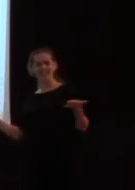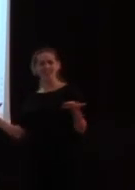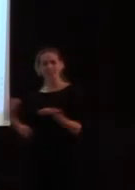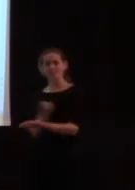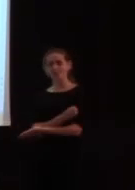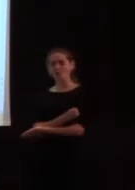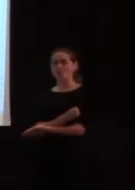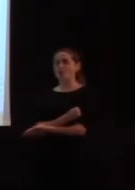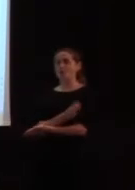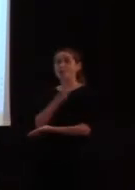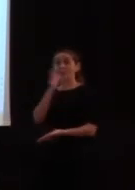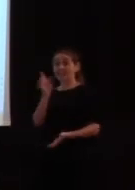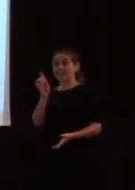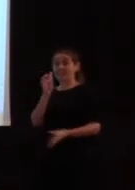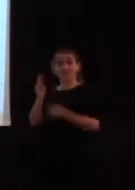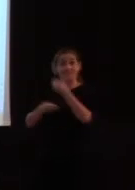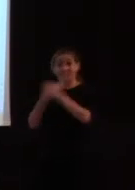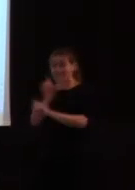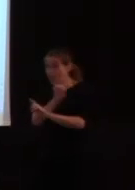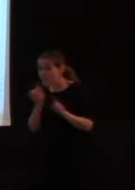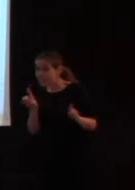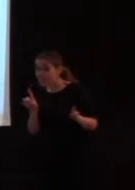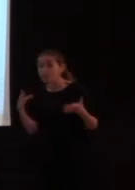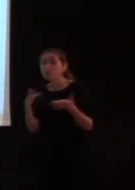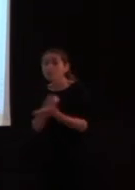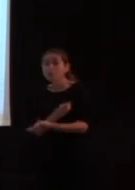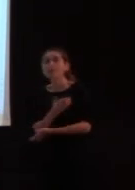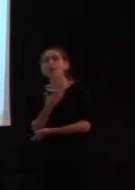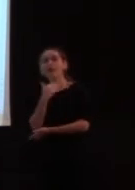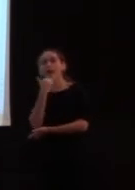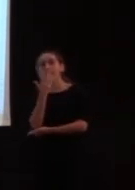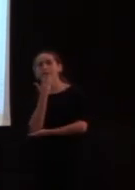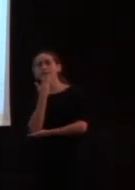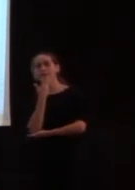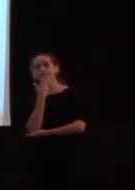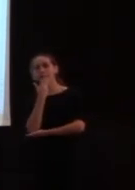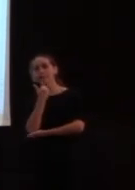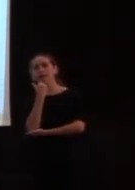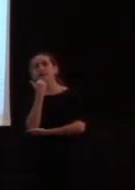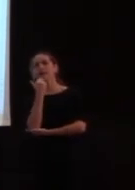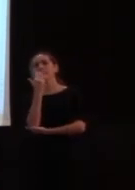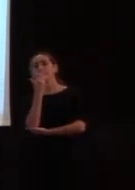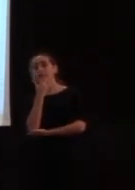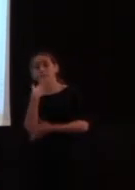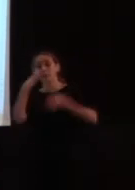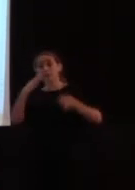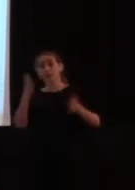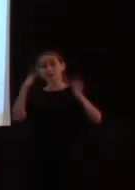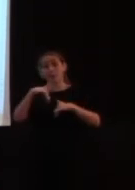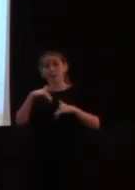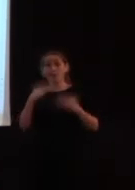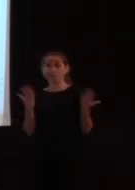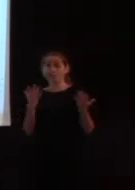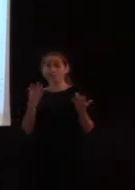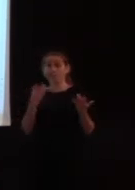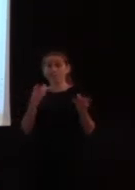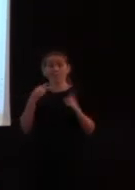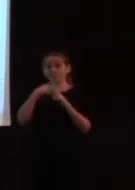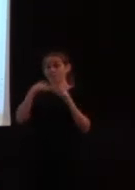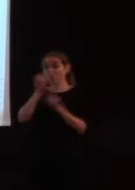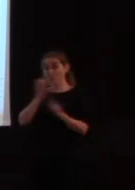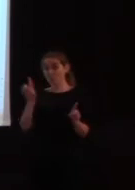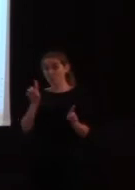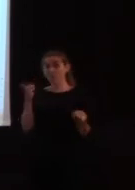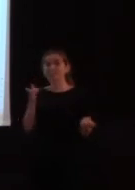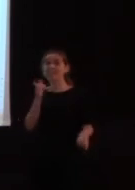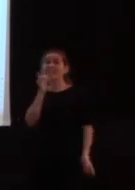todo les suena, pero como no están seguros ante el riesgo, prefieren no utilizar. Entonces, utilizan términos mucho más banales,